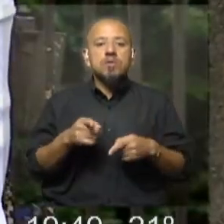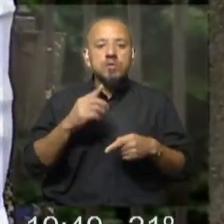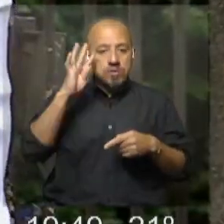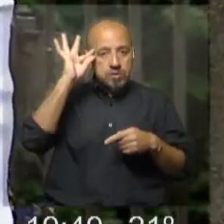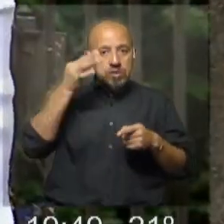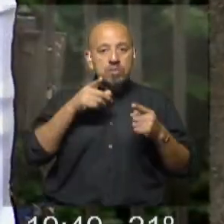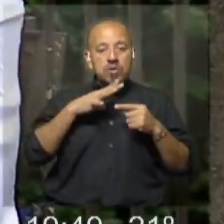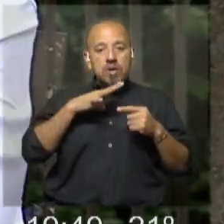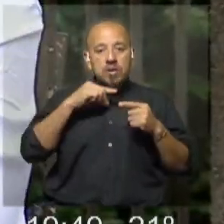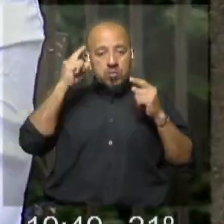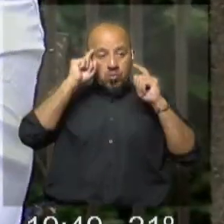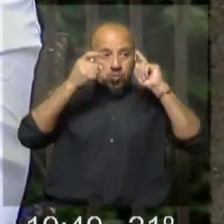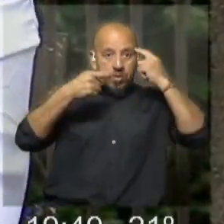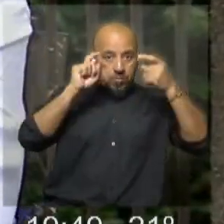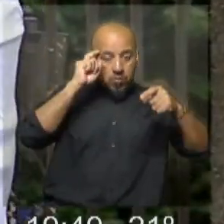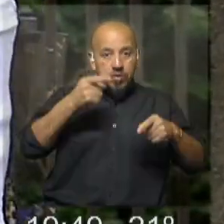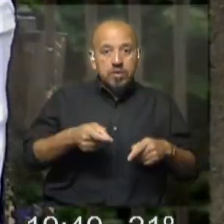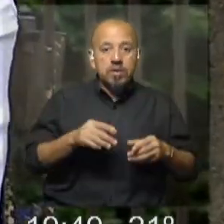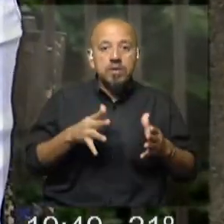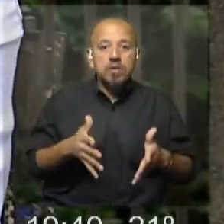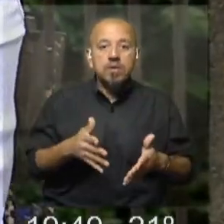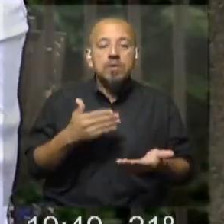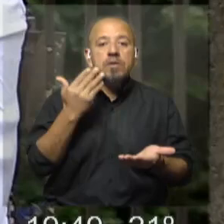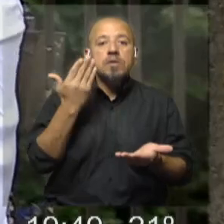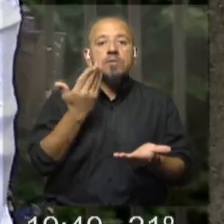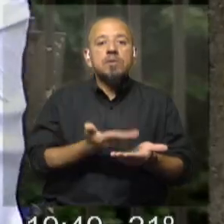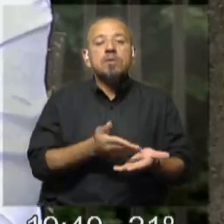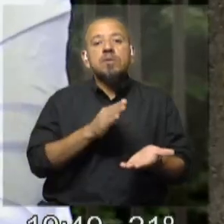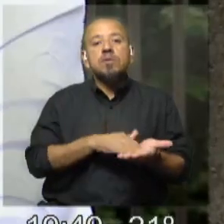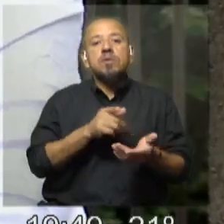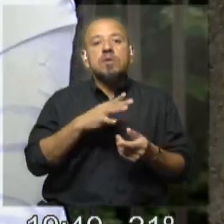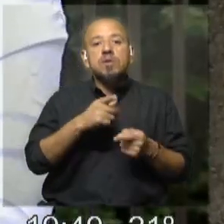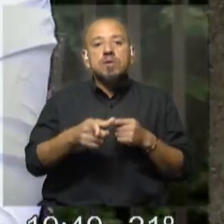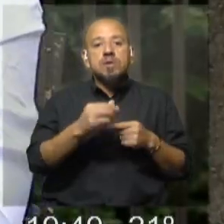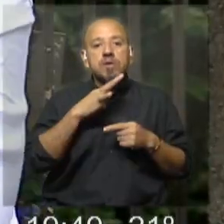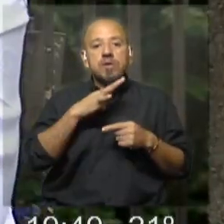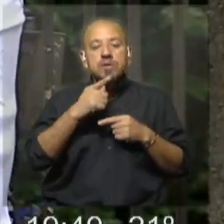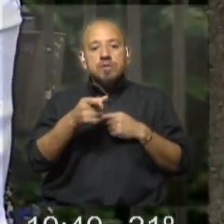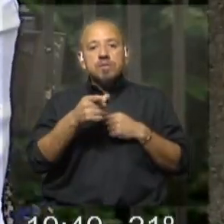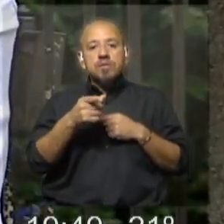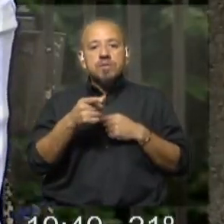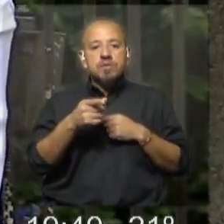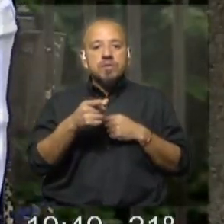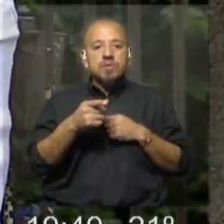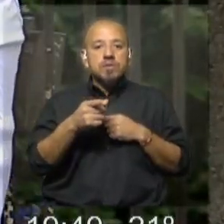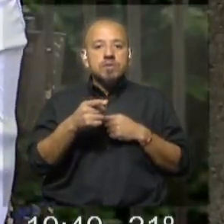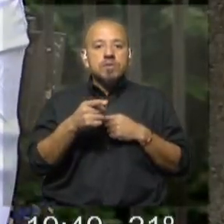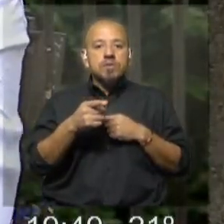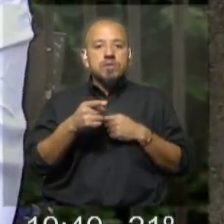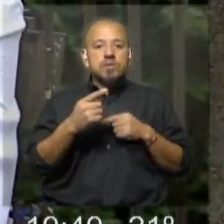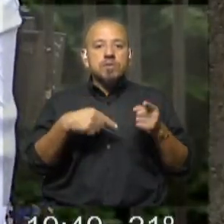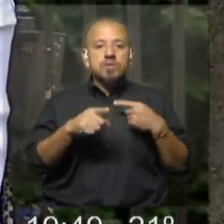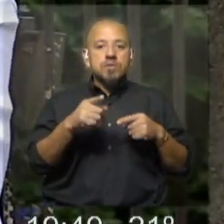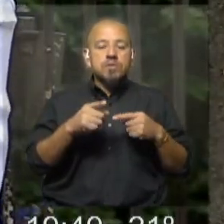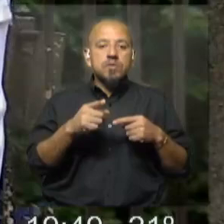hicimos un aporte como un espacio que se vio plasmado en el libro abierto y en este contexto, bueno, identificamos que no tiene